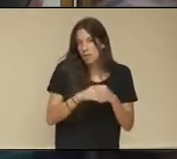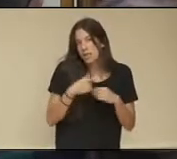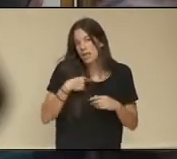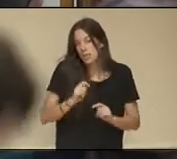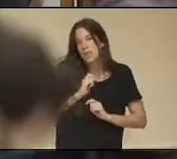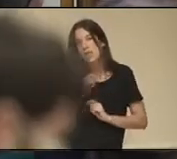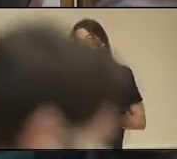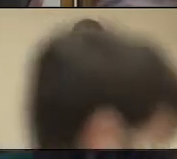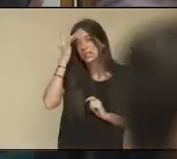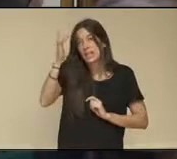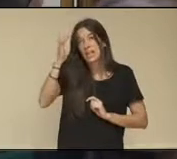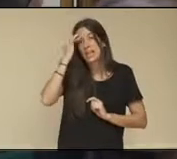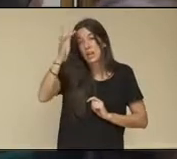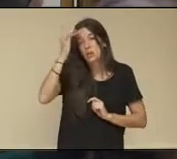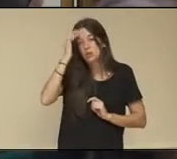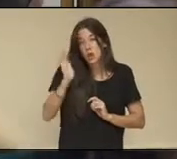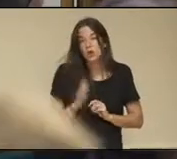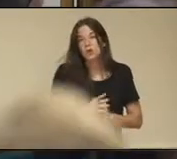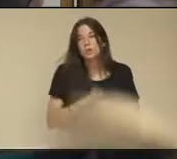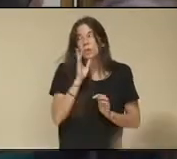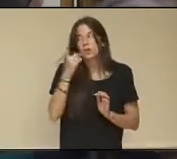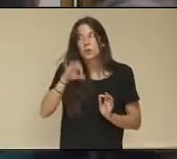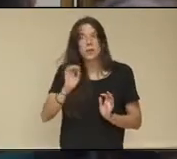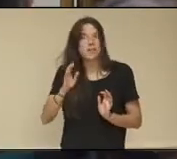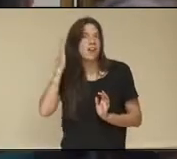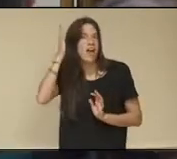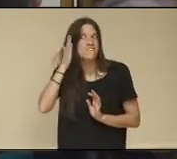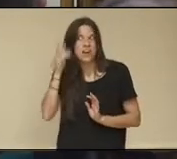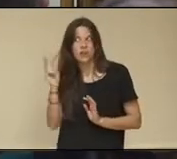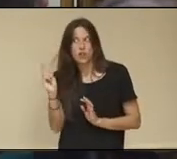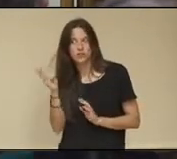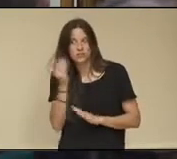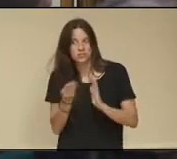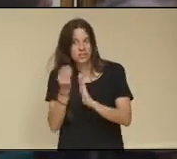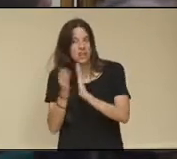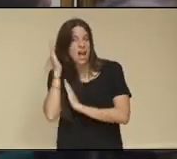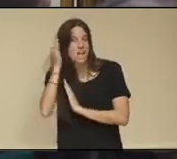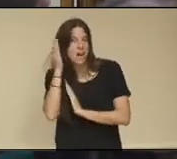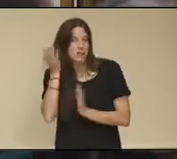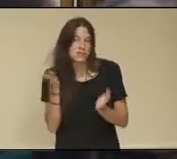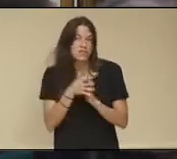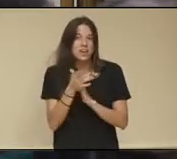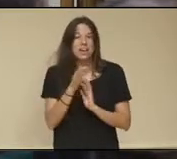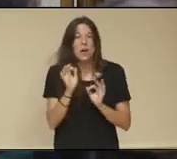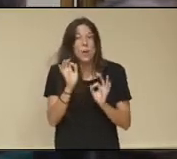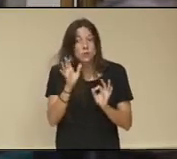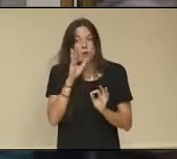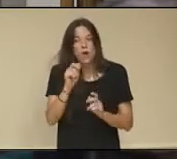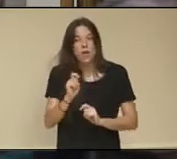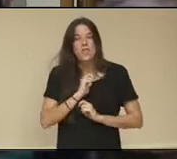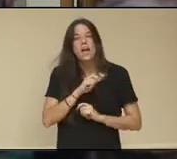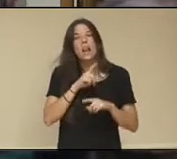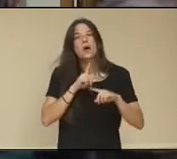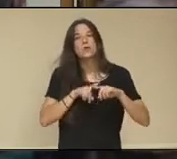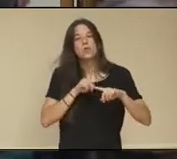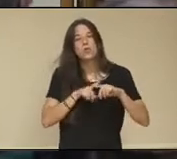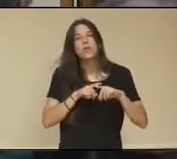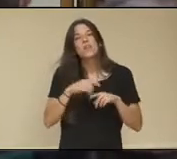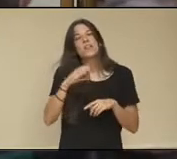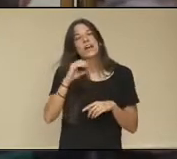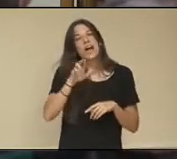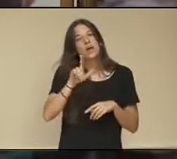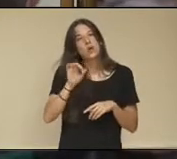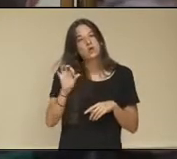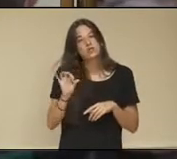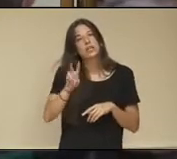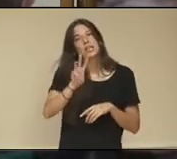que a ella también, pero bueno, como navarros que somos, le acaban de conceder la Cruz de Carlos III, que es una condecoración que